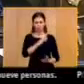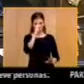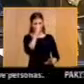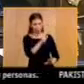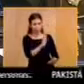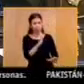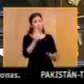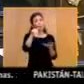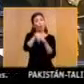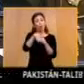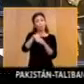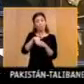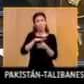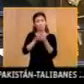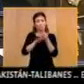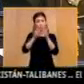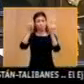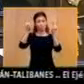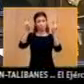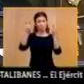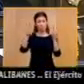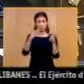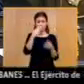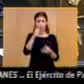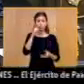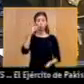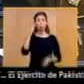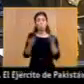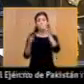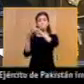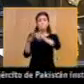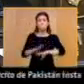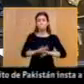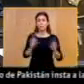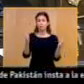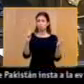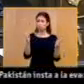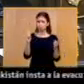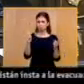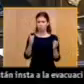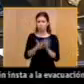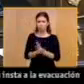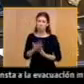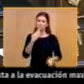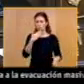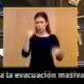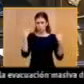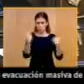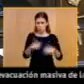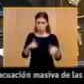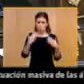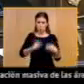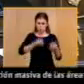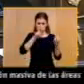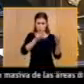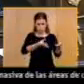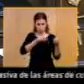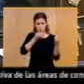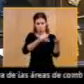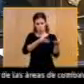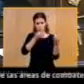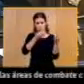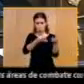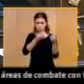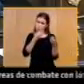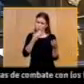contenidos de mi intervención no serán de un simple balance, sino de hecho los de una moción de censura. En la anterior legislatura